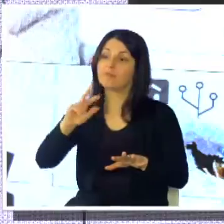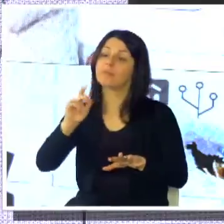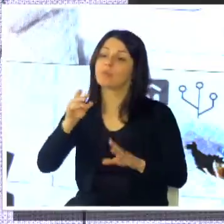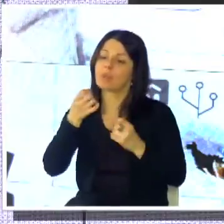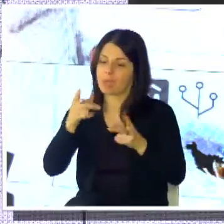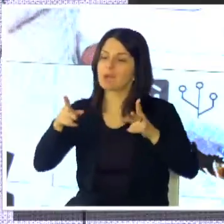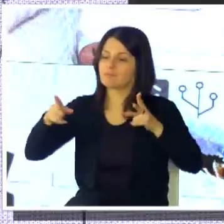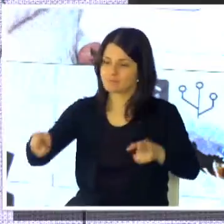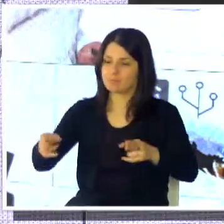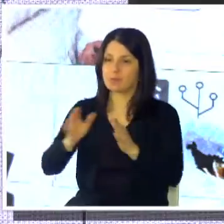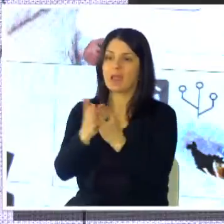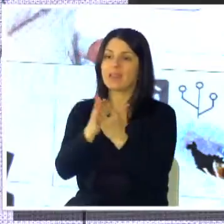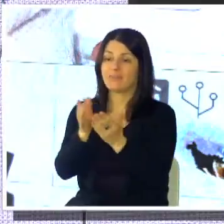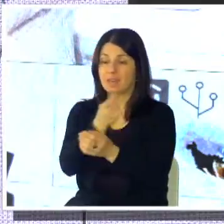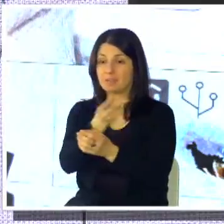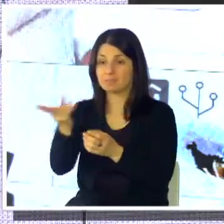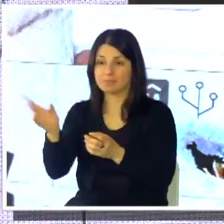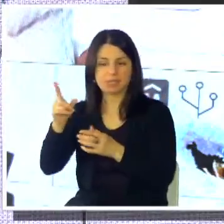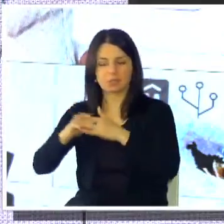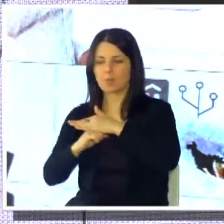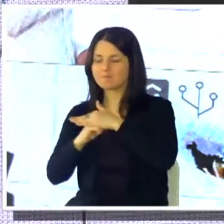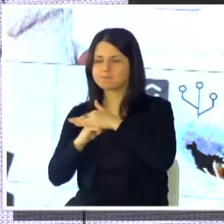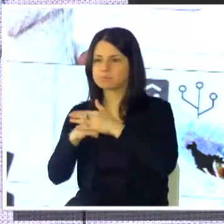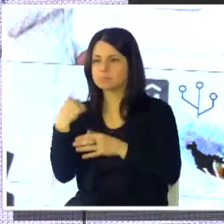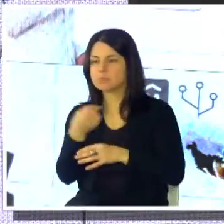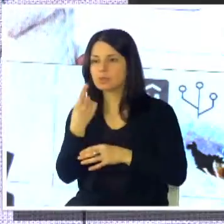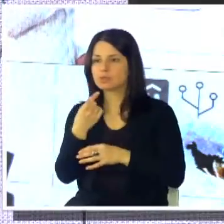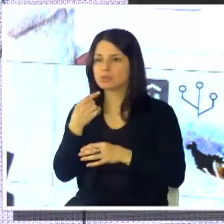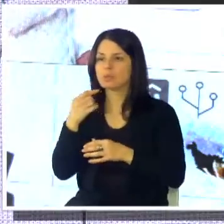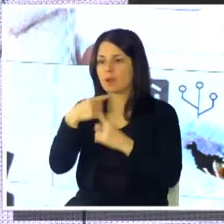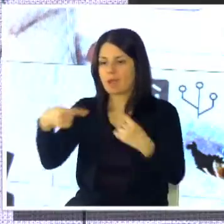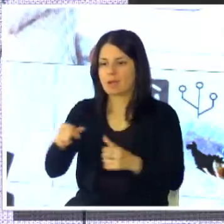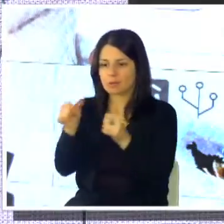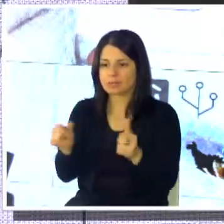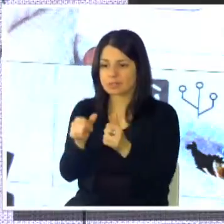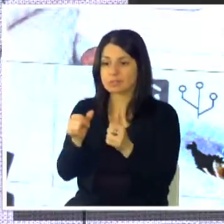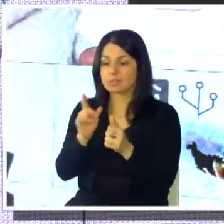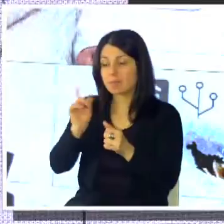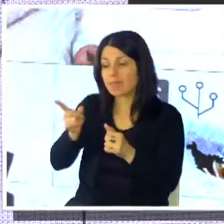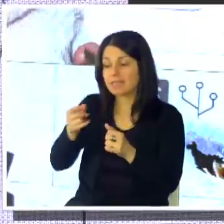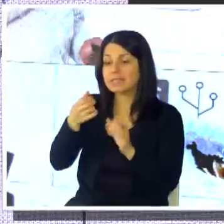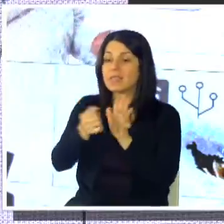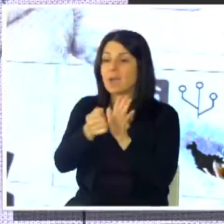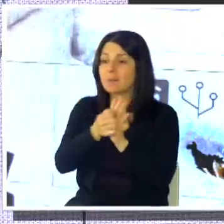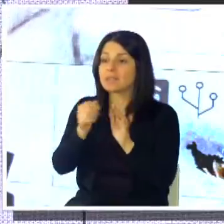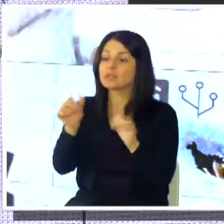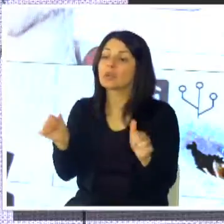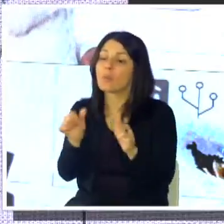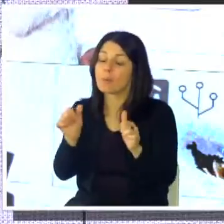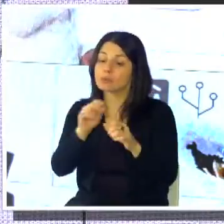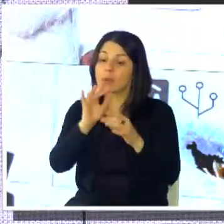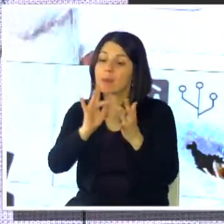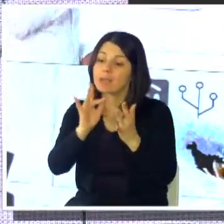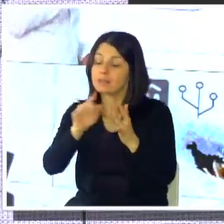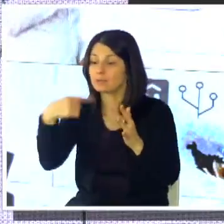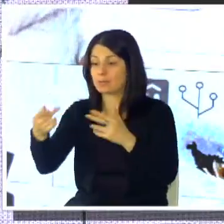marco, nos da una librería que es el cimiento de nuestro agente de Internet de las Cosas, nos define las APIs para interactuar con el resto de la